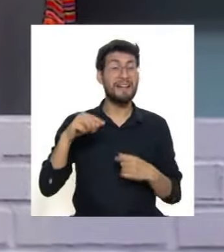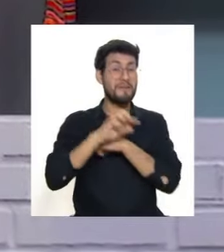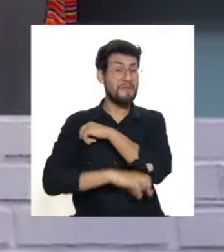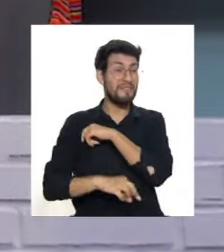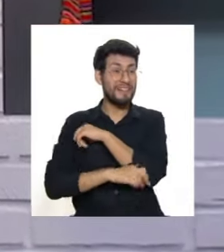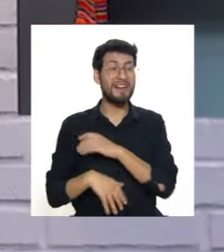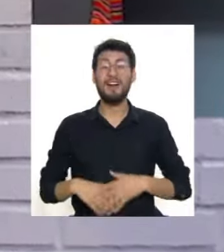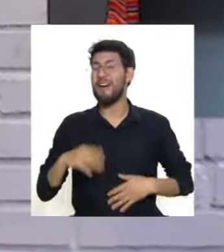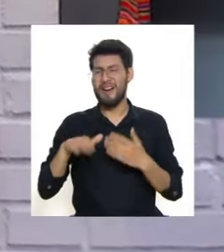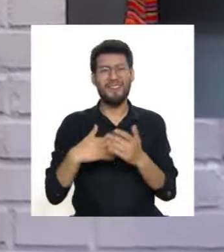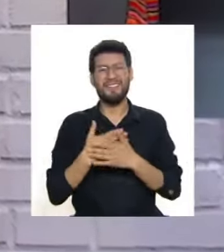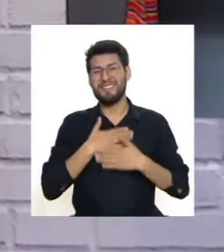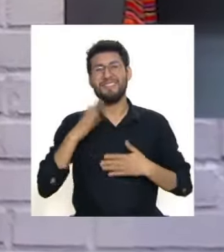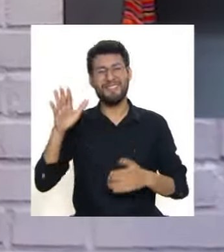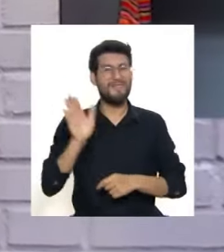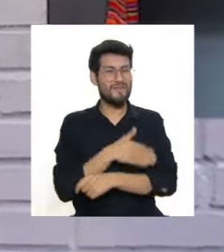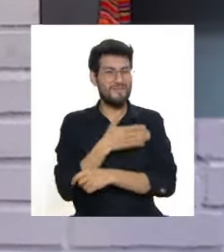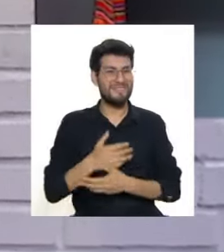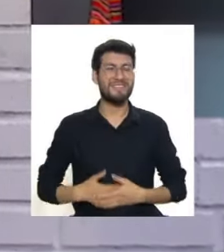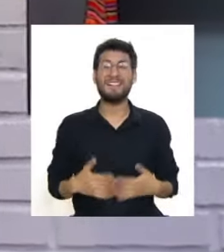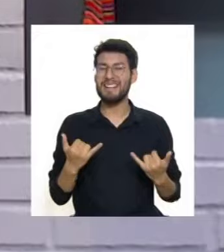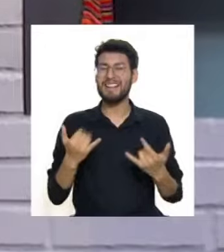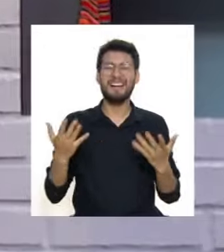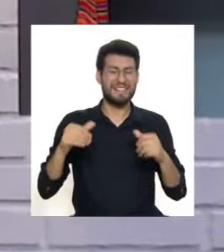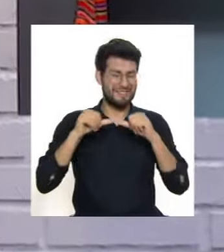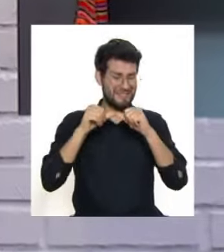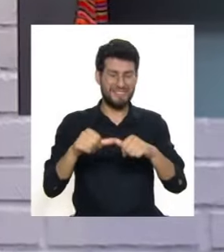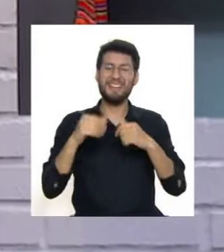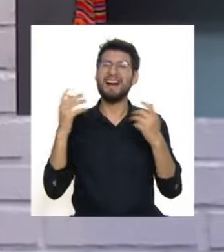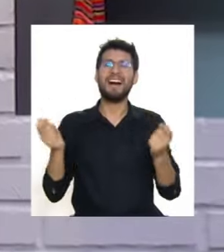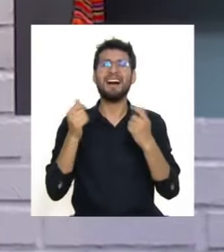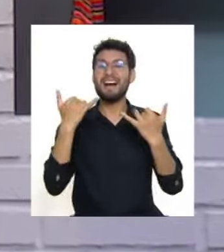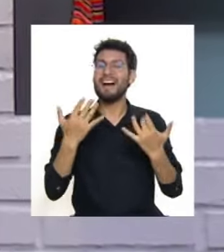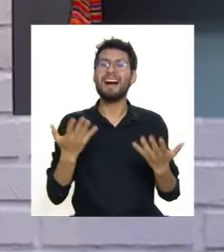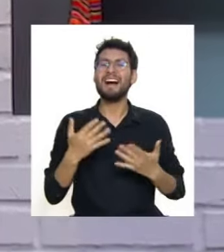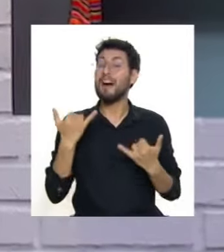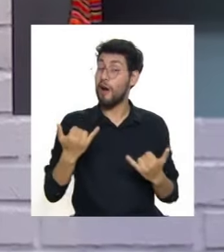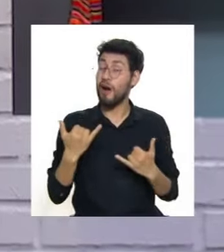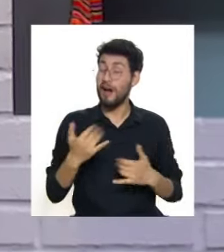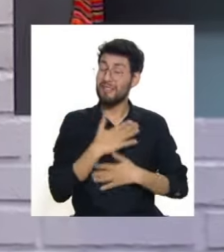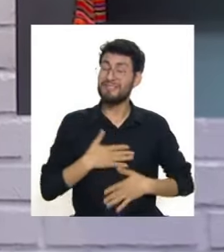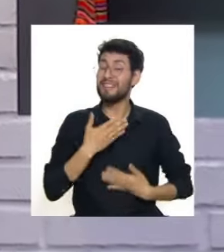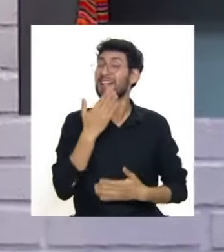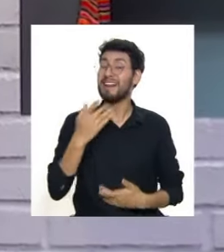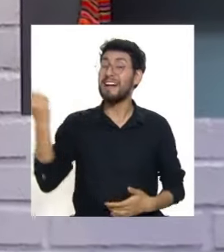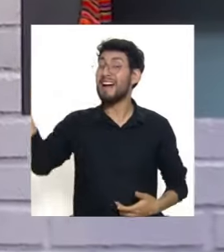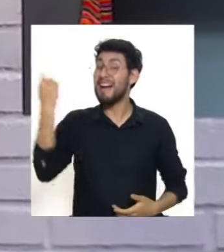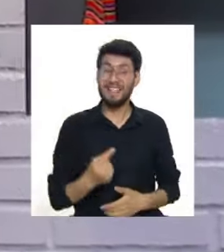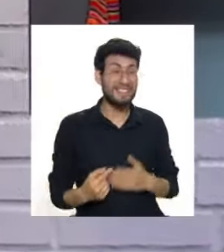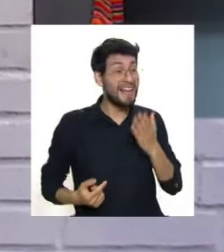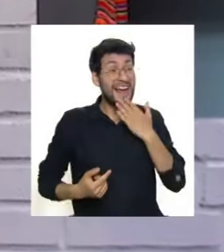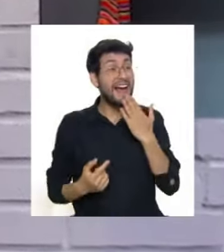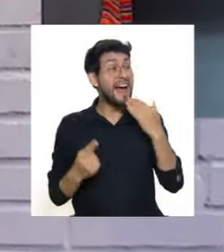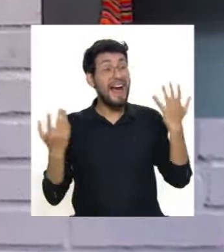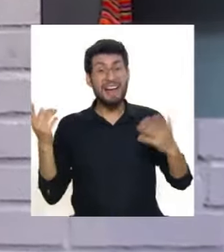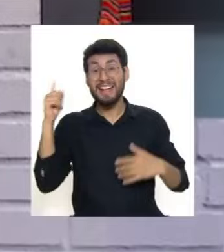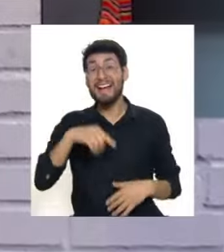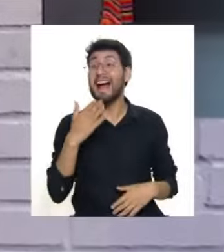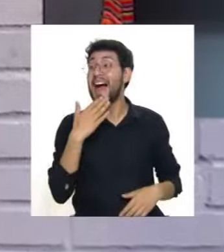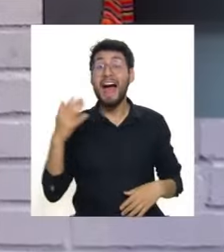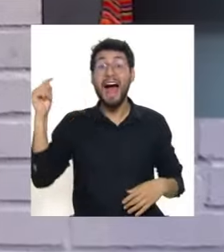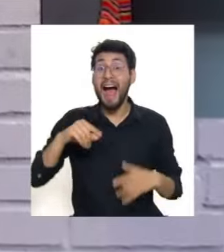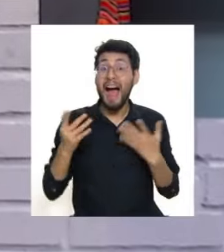país. Todos hemos disfrutado de su música y la seguiremos, lo seguiremos haciendo. Y hoy tenemos el placer de tenerlo aquí en el programa. ¿Saben